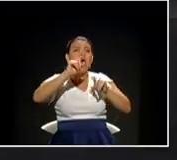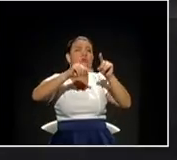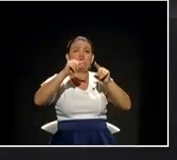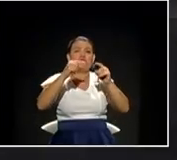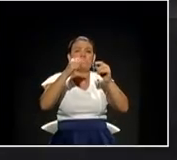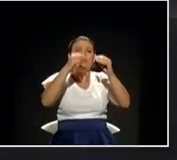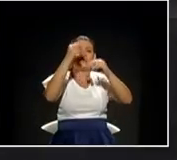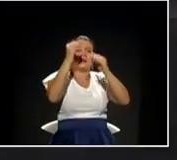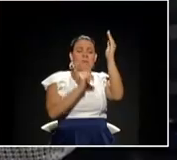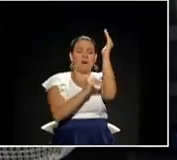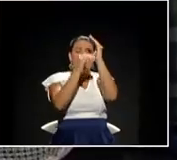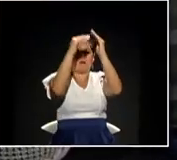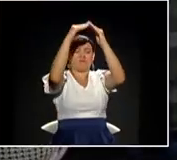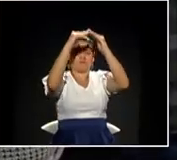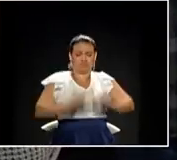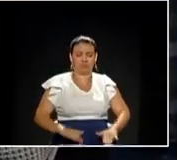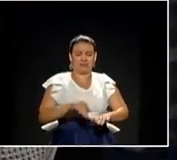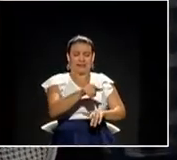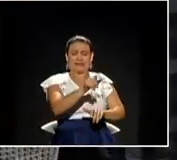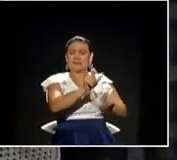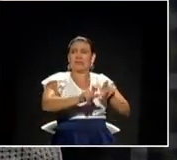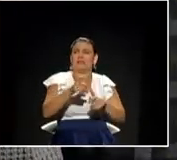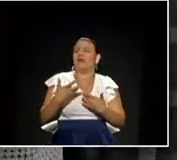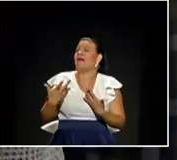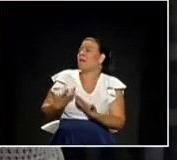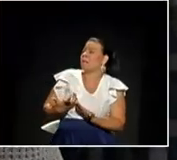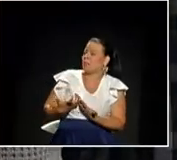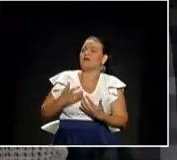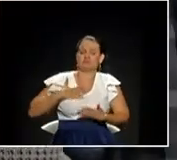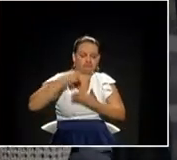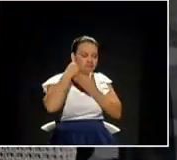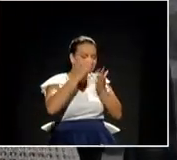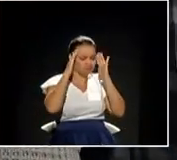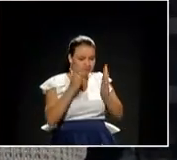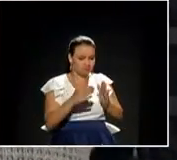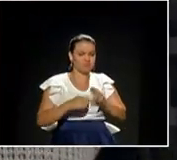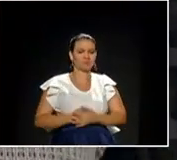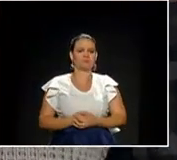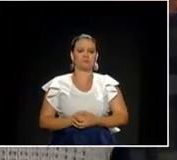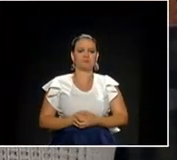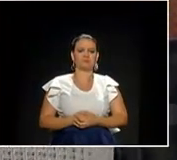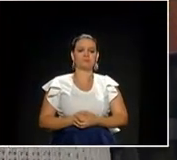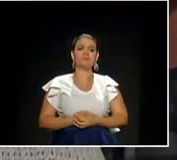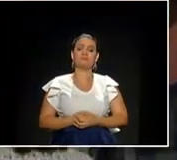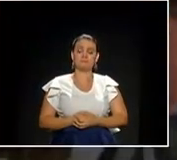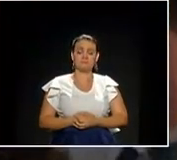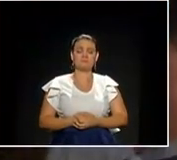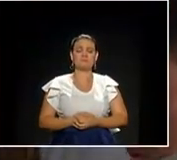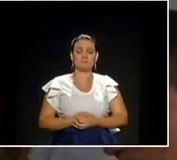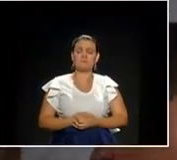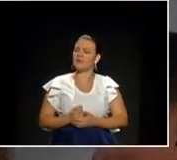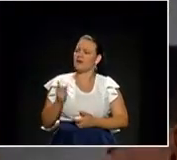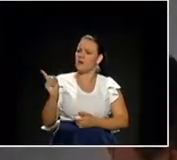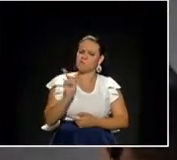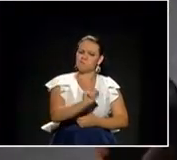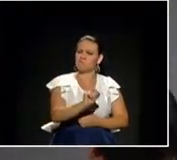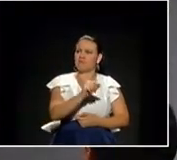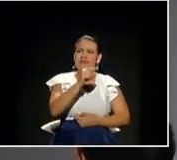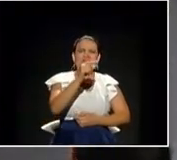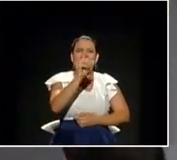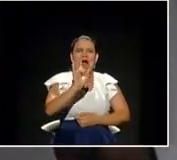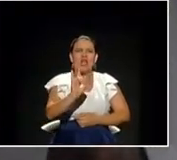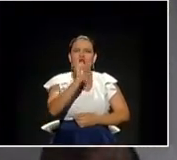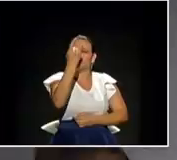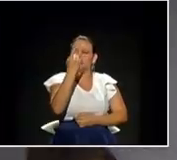municipio candidato más allá de consejos y muchas veces los afectados son los ciudadanos pagan